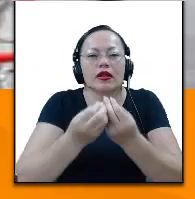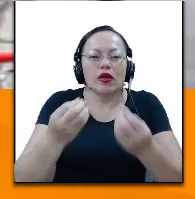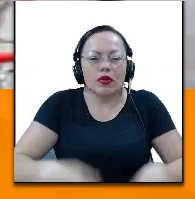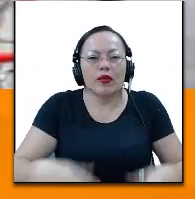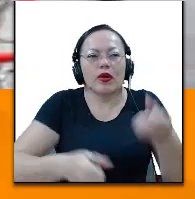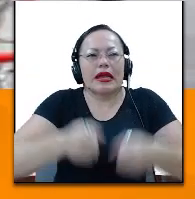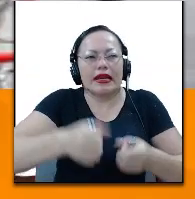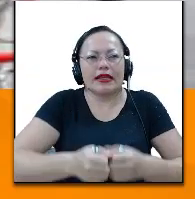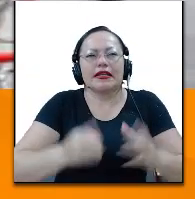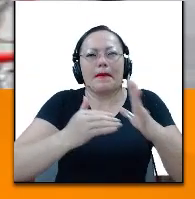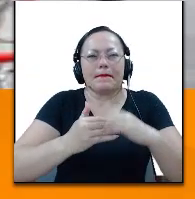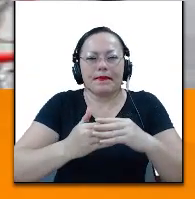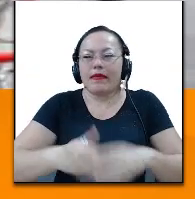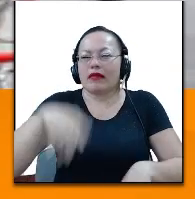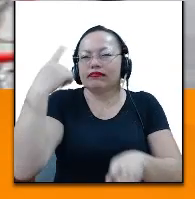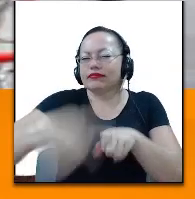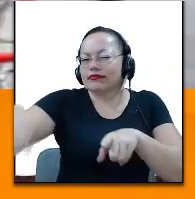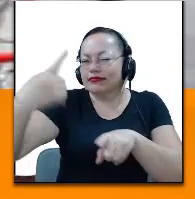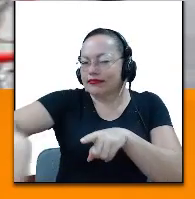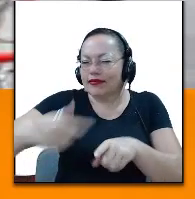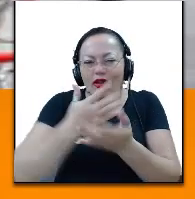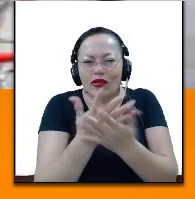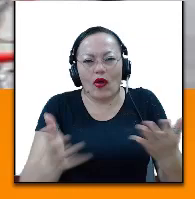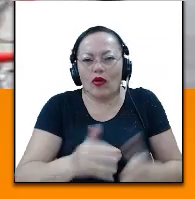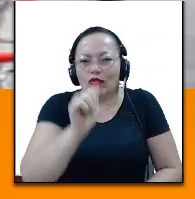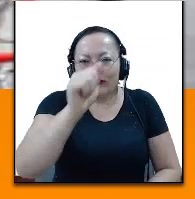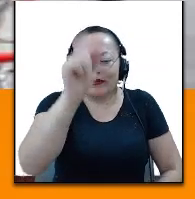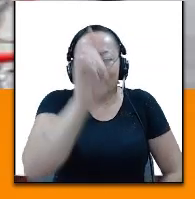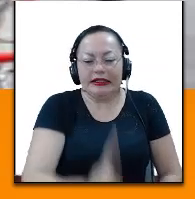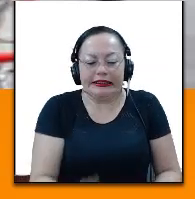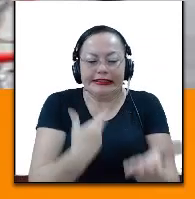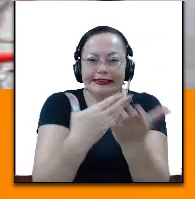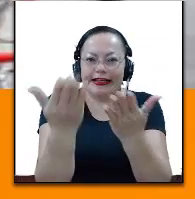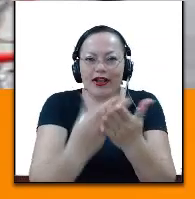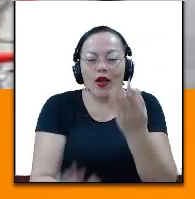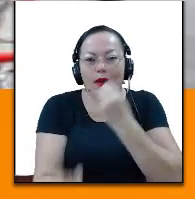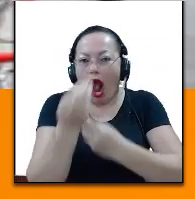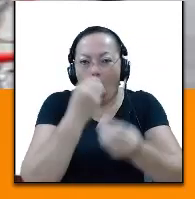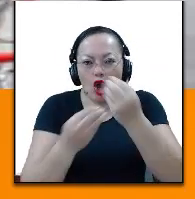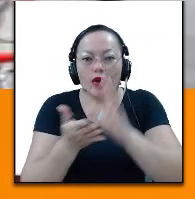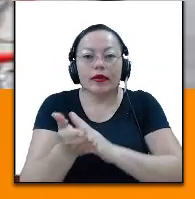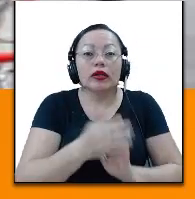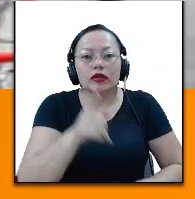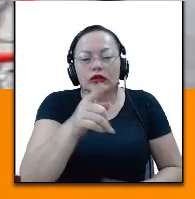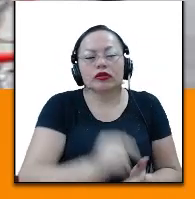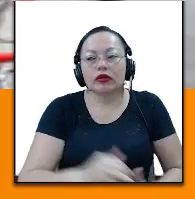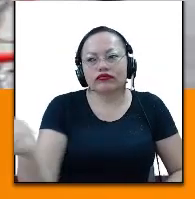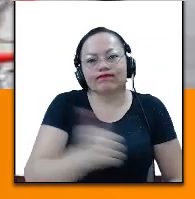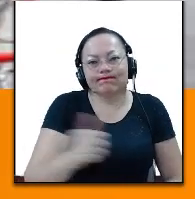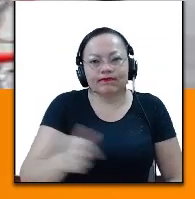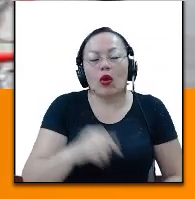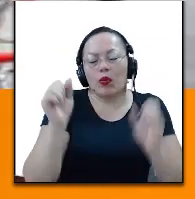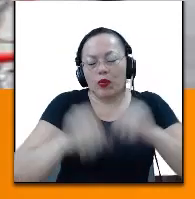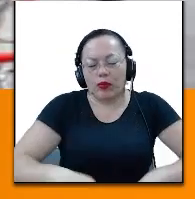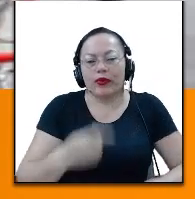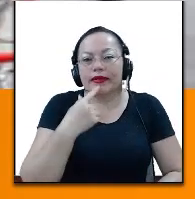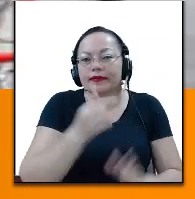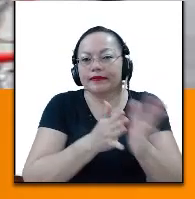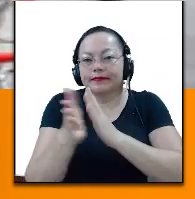una leche, pan. Bueno, en fin, ya ustedes deciden qué es lo que van a comprar. Entonces, a través de domicilio únicamente.